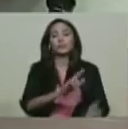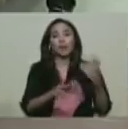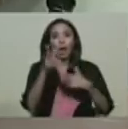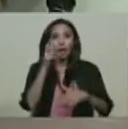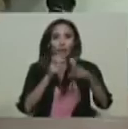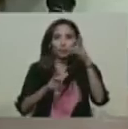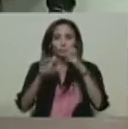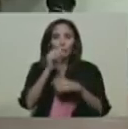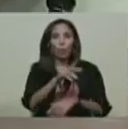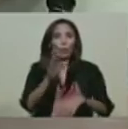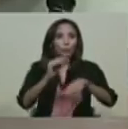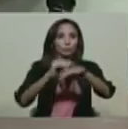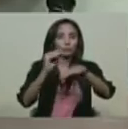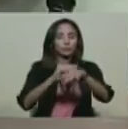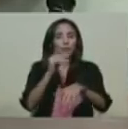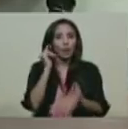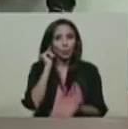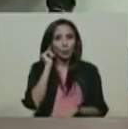Oído a las mujeres de este país.